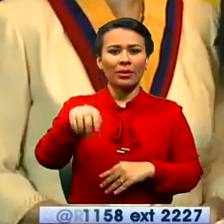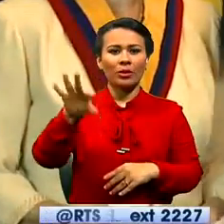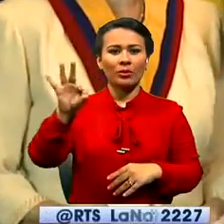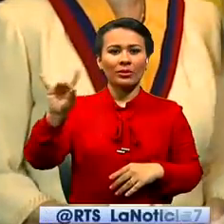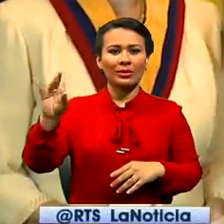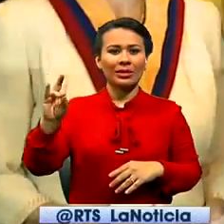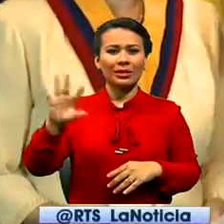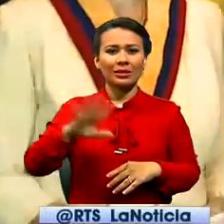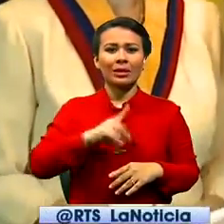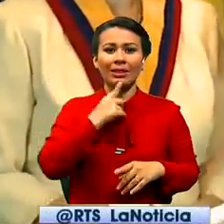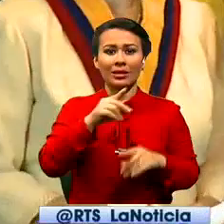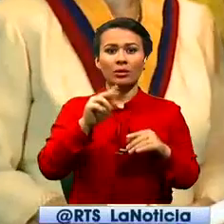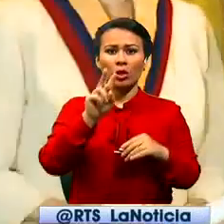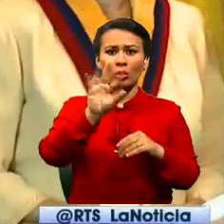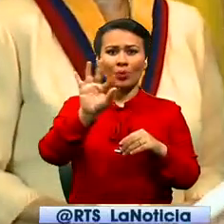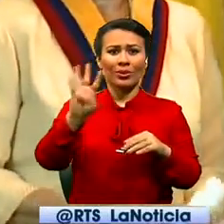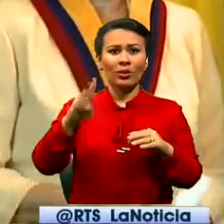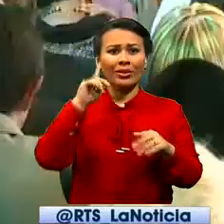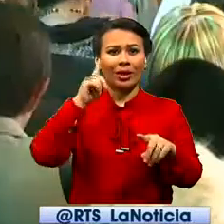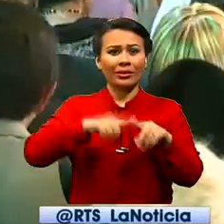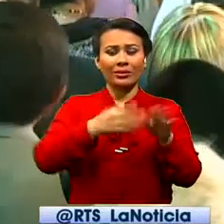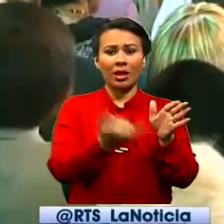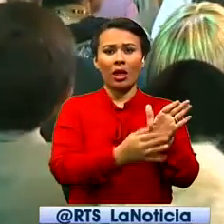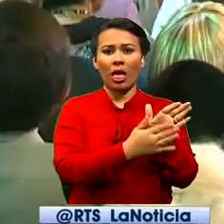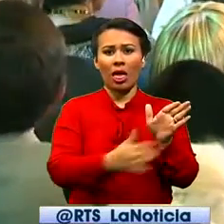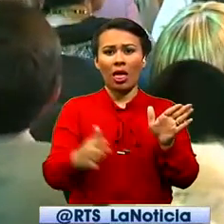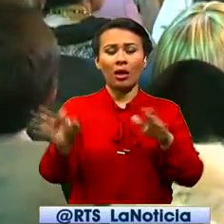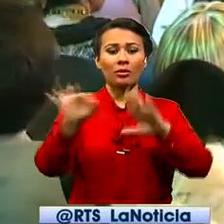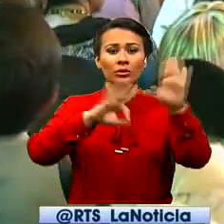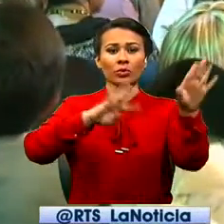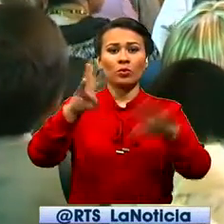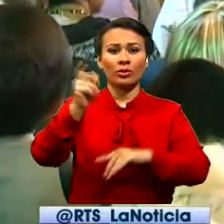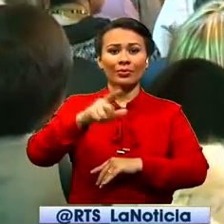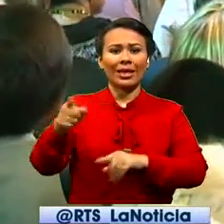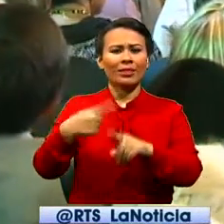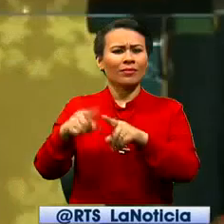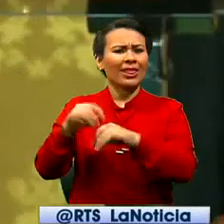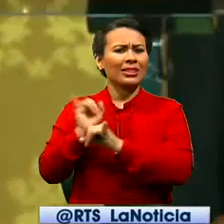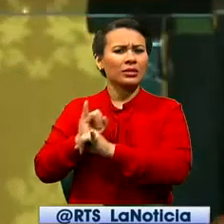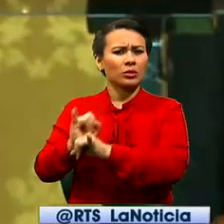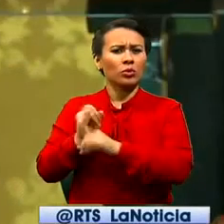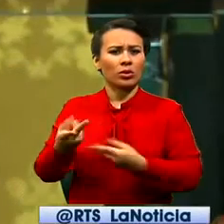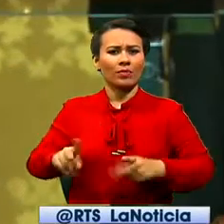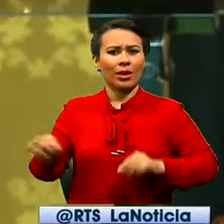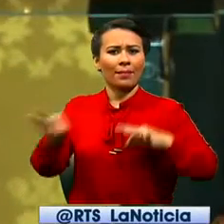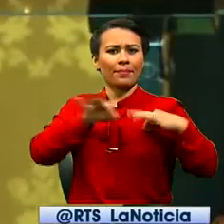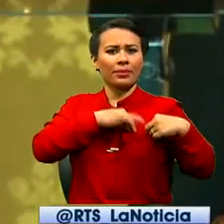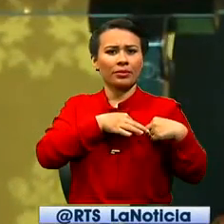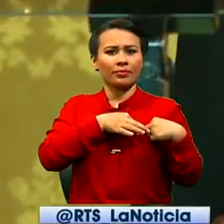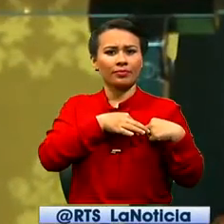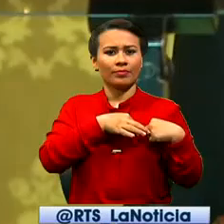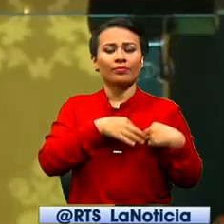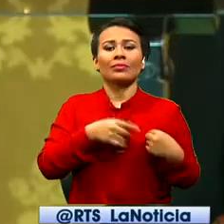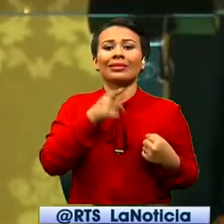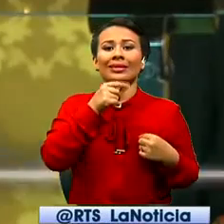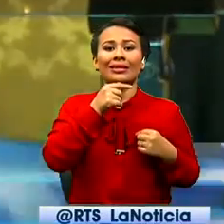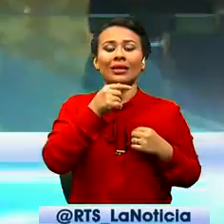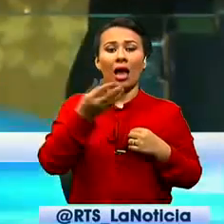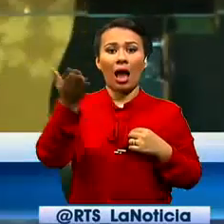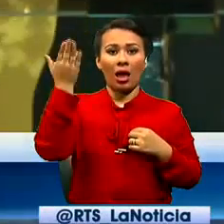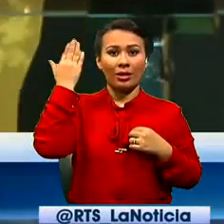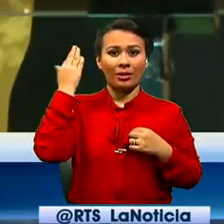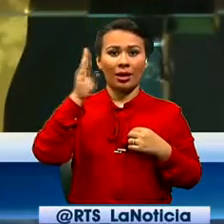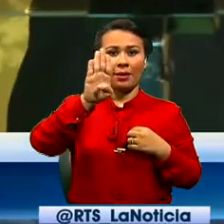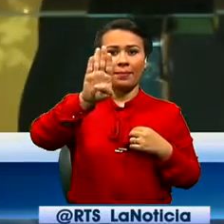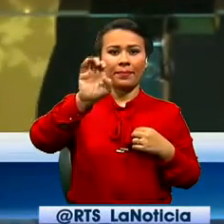otorgado 94 condecoraciones a 84 personas y 10 instituciones. Su primer ganador fue